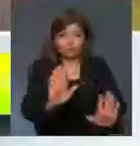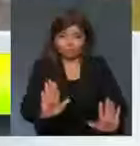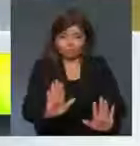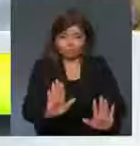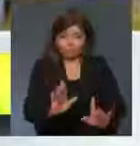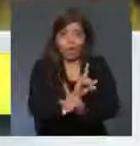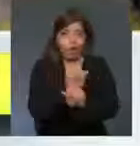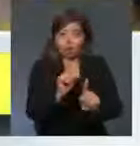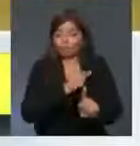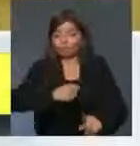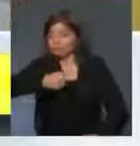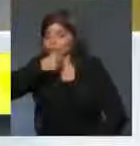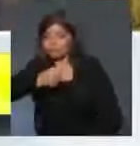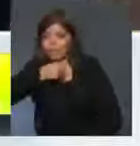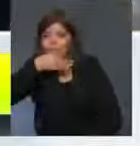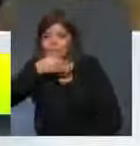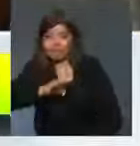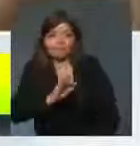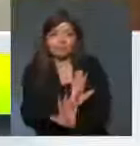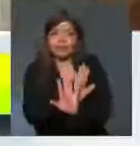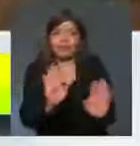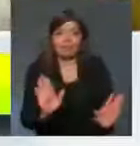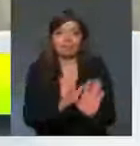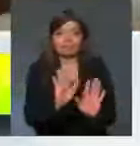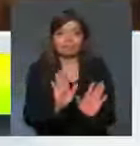acá. Técnicamente no hay condiciones, Héctor.